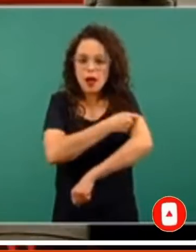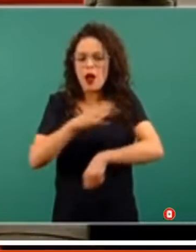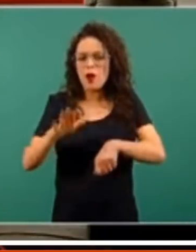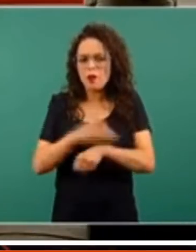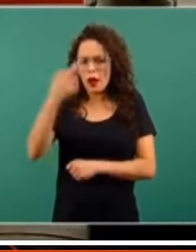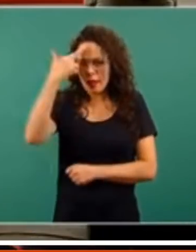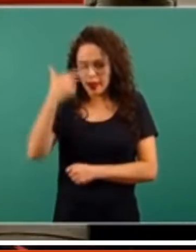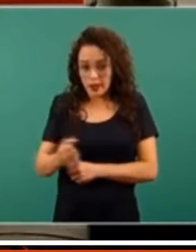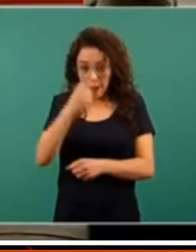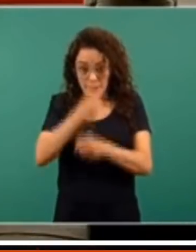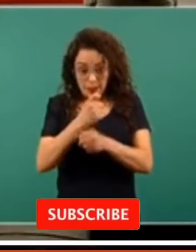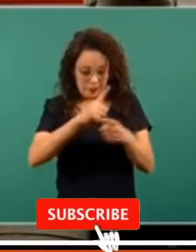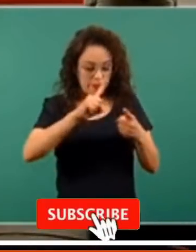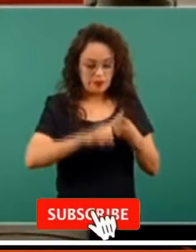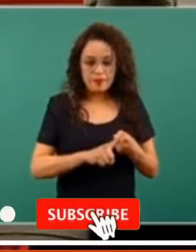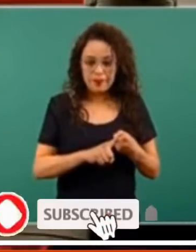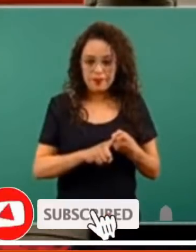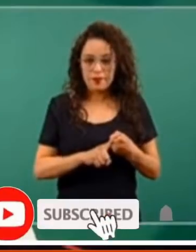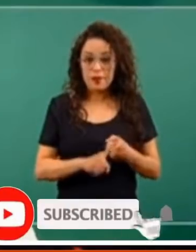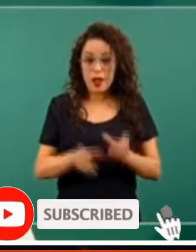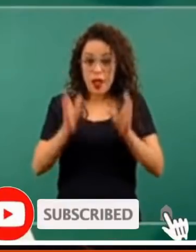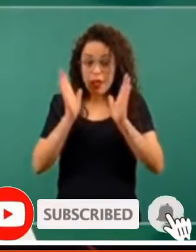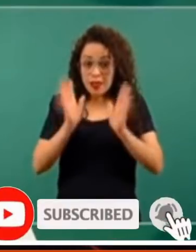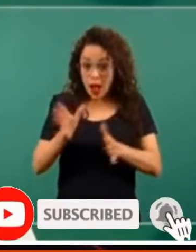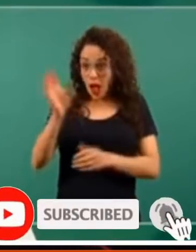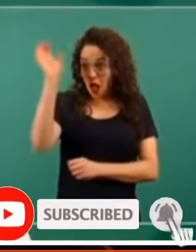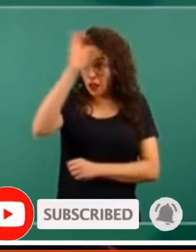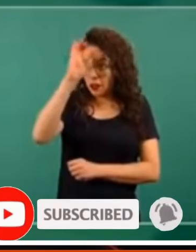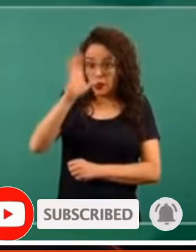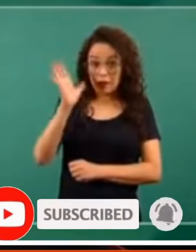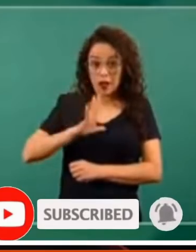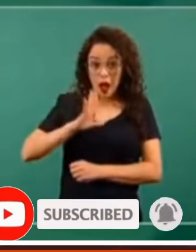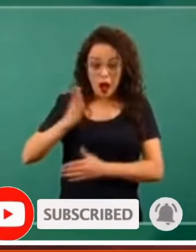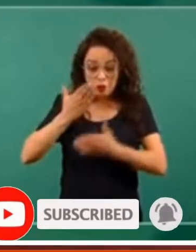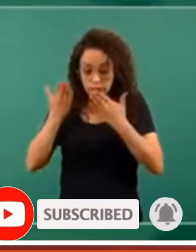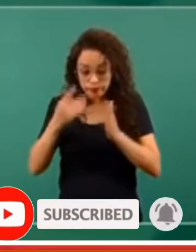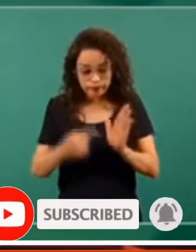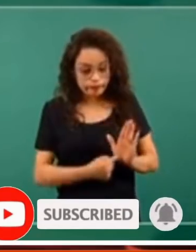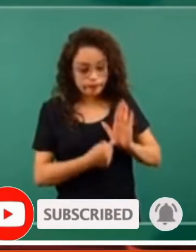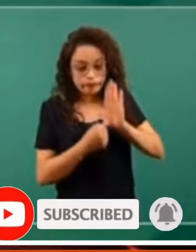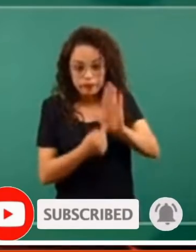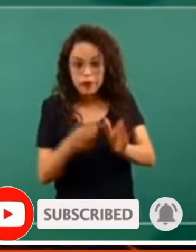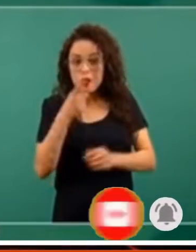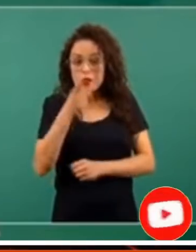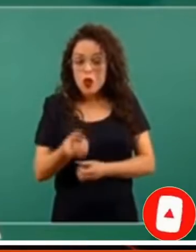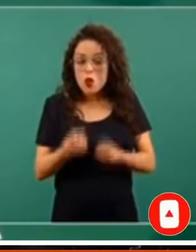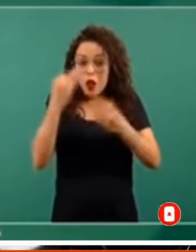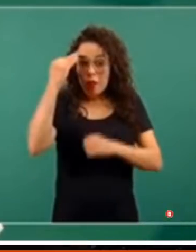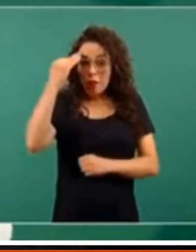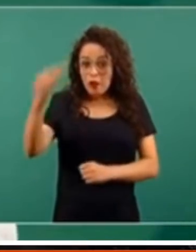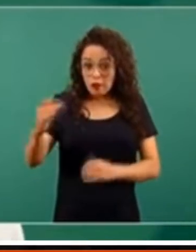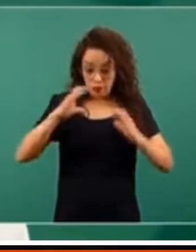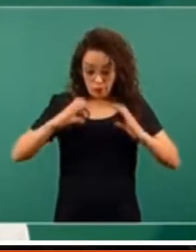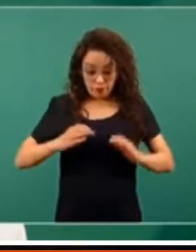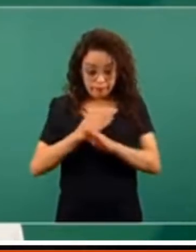Antonio, porque no se conoce científicamente en ninguna parte del mundo cuál es la duración de la inmunidad.